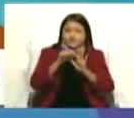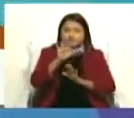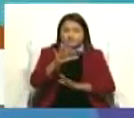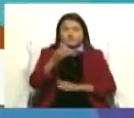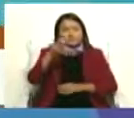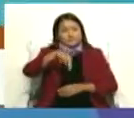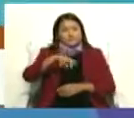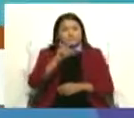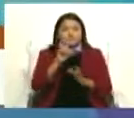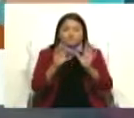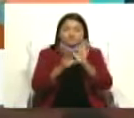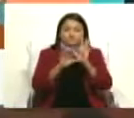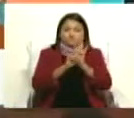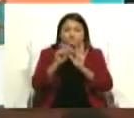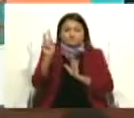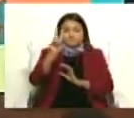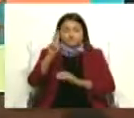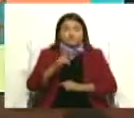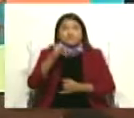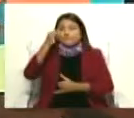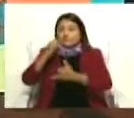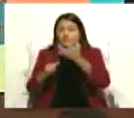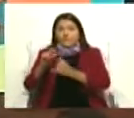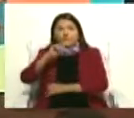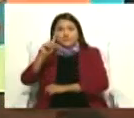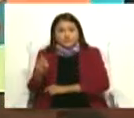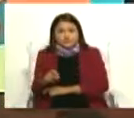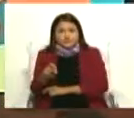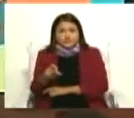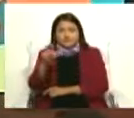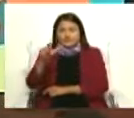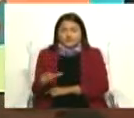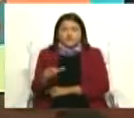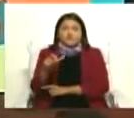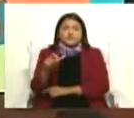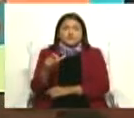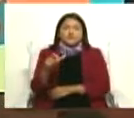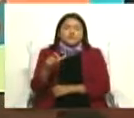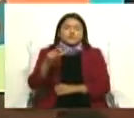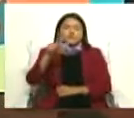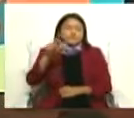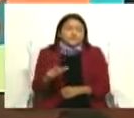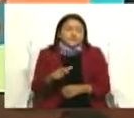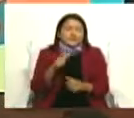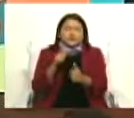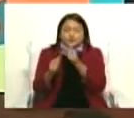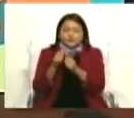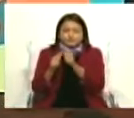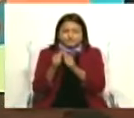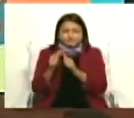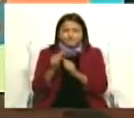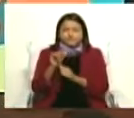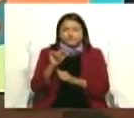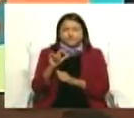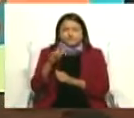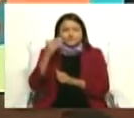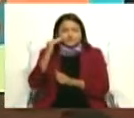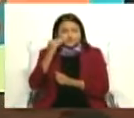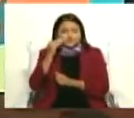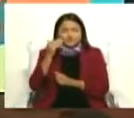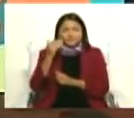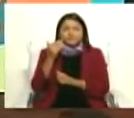Constitución. La última pregunta la realiza un usuario a través de las plataformas digitales.